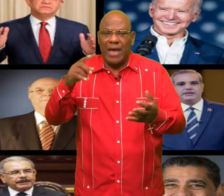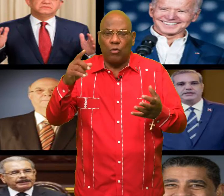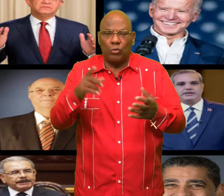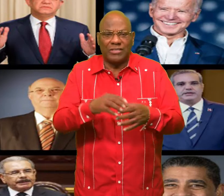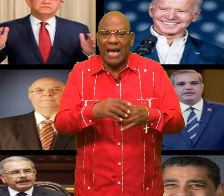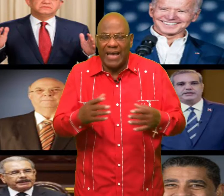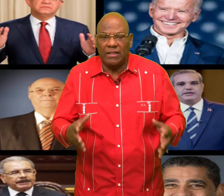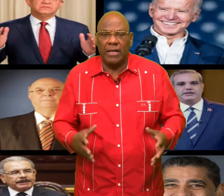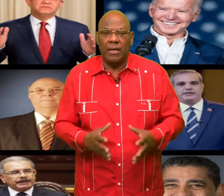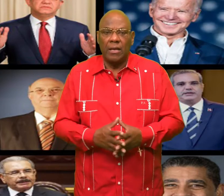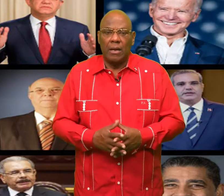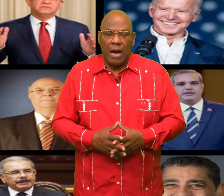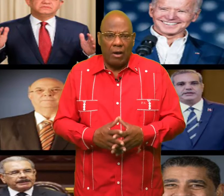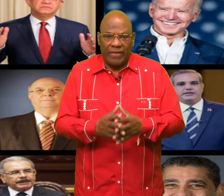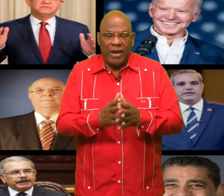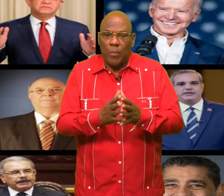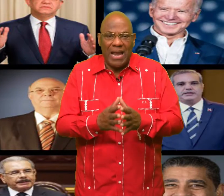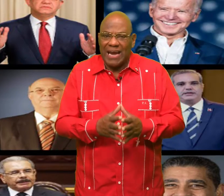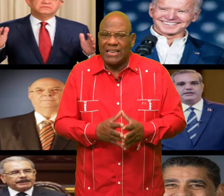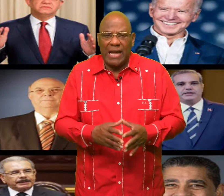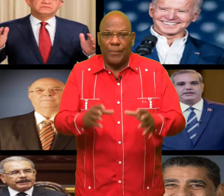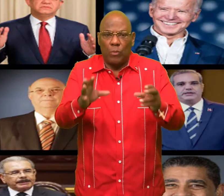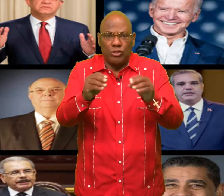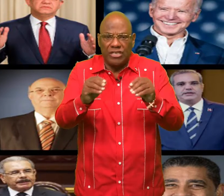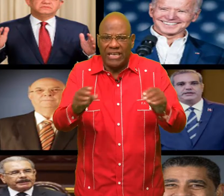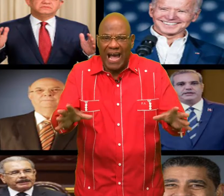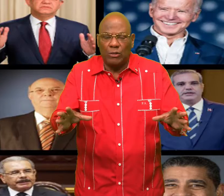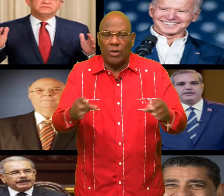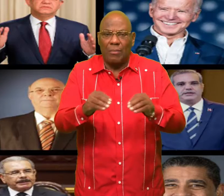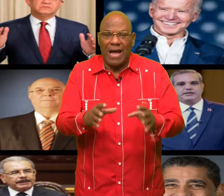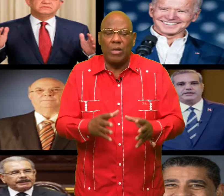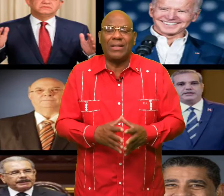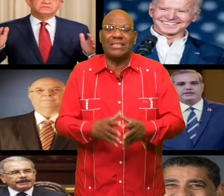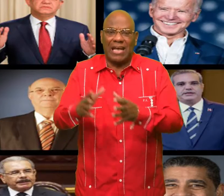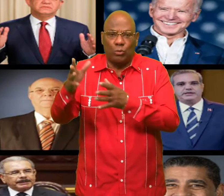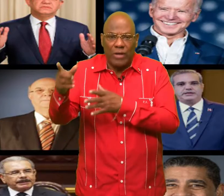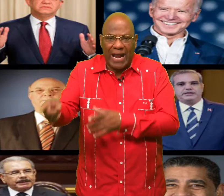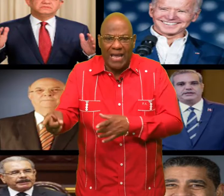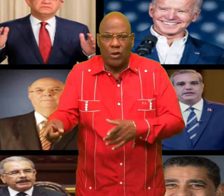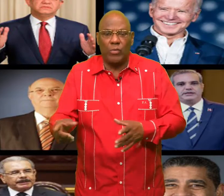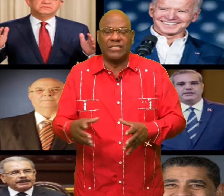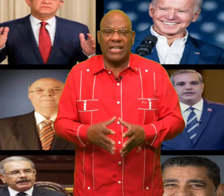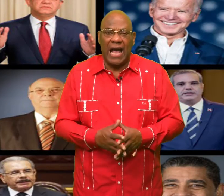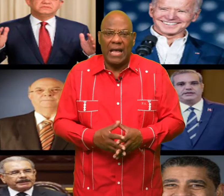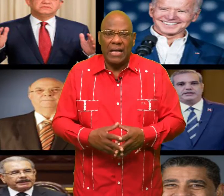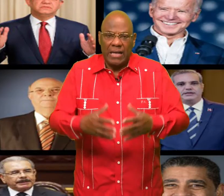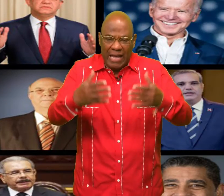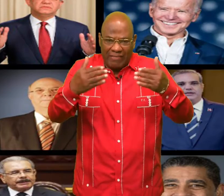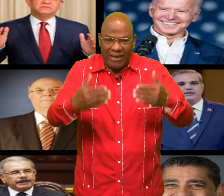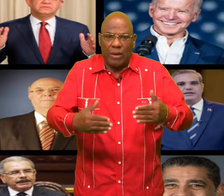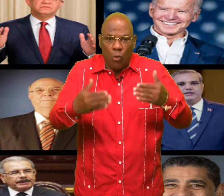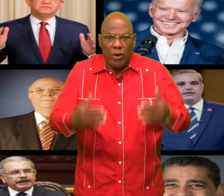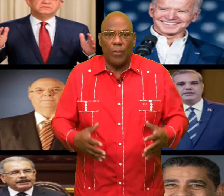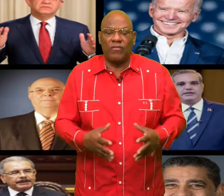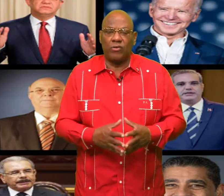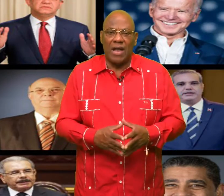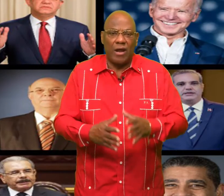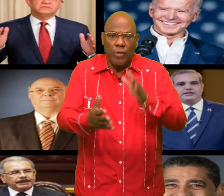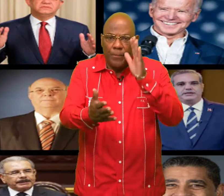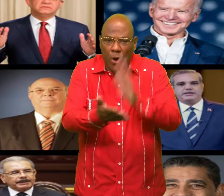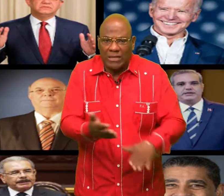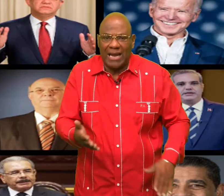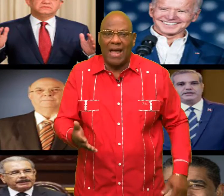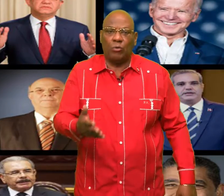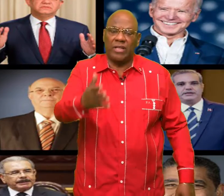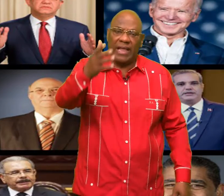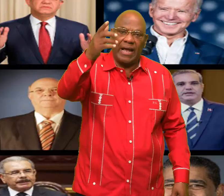después de viejo y toda esa gente. Así que no pierdan el tiempo buchinchando y hablando y métanse a estudiar ahí en la universidad y hacerse buenos profesionales,